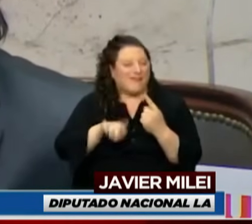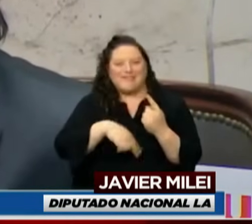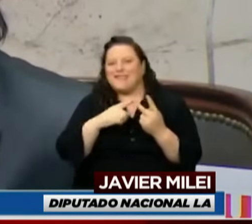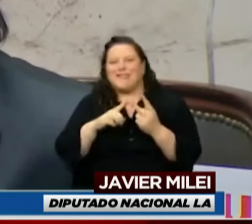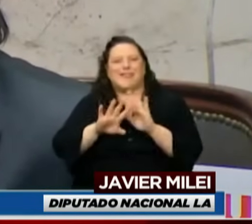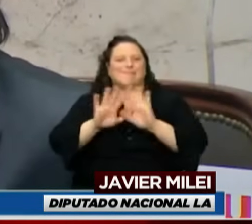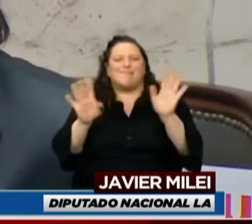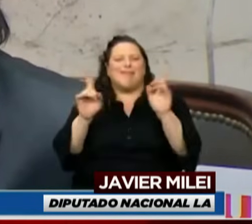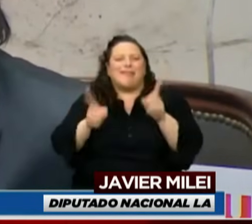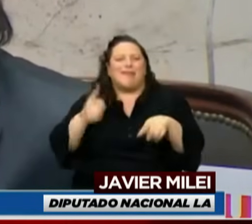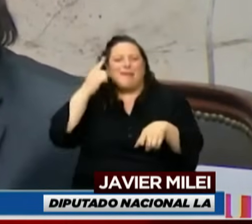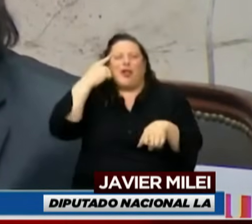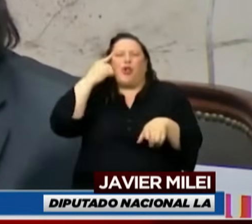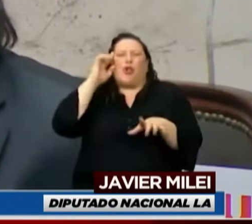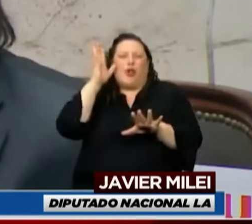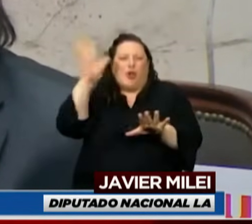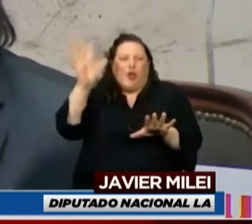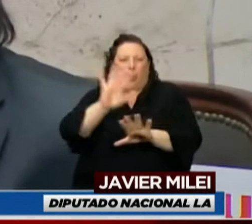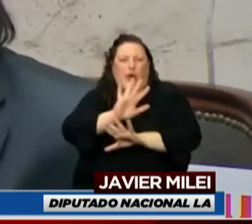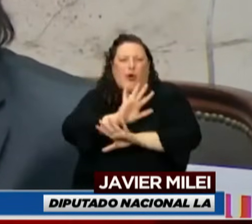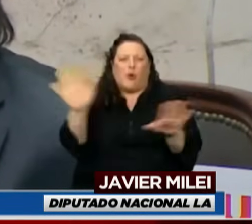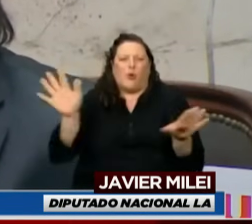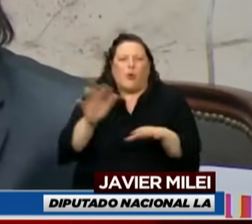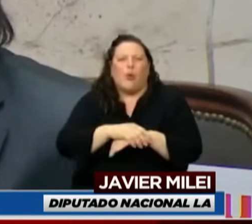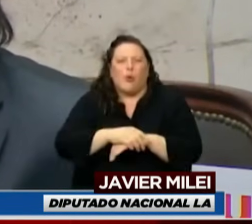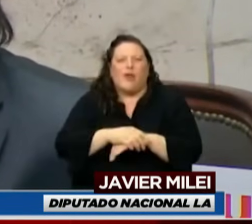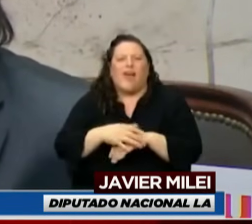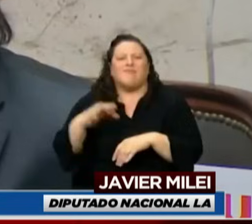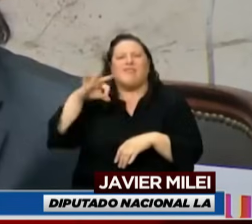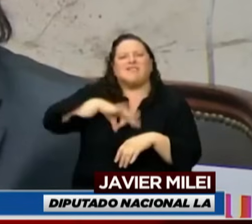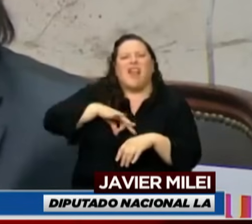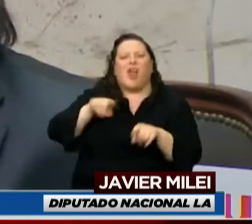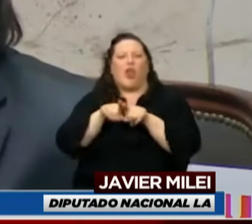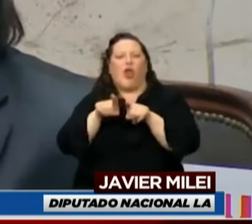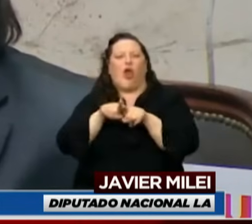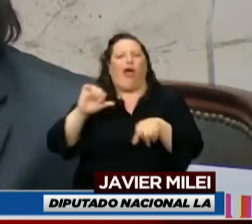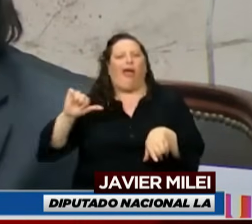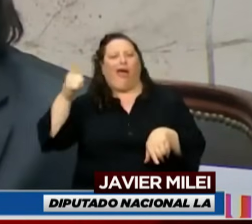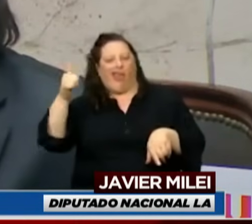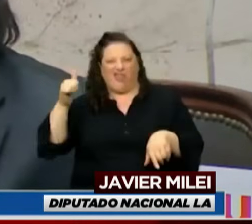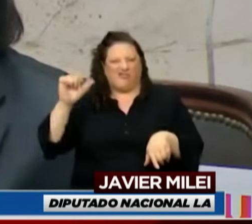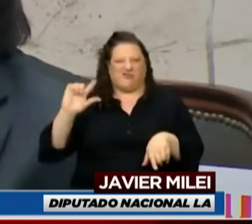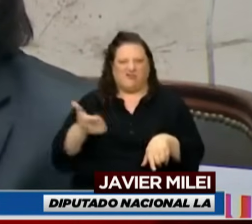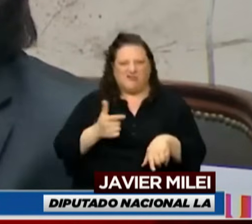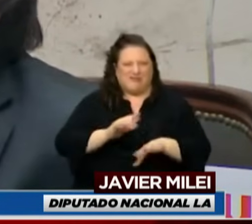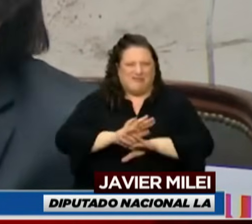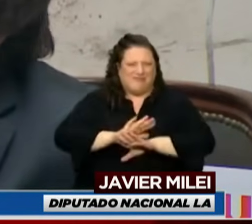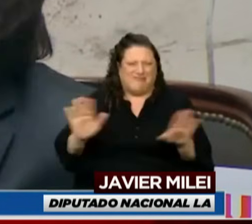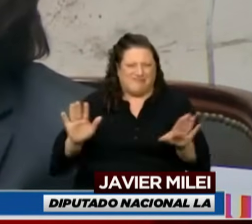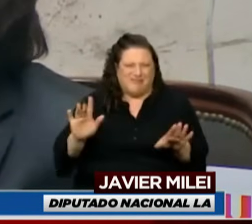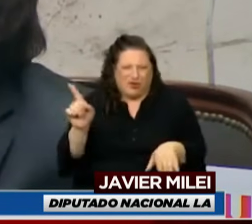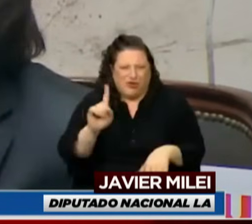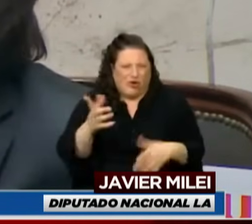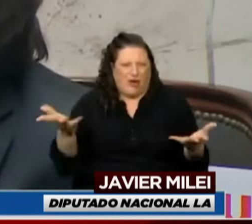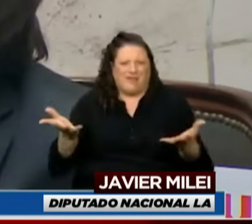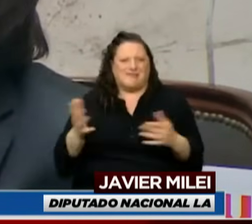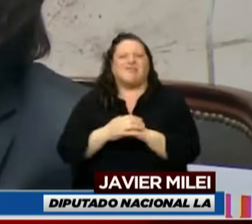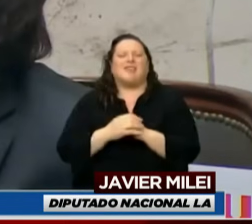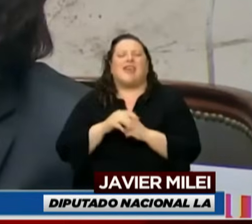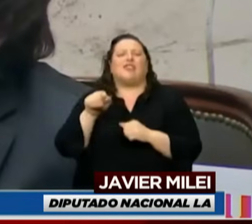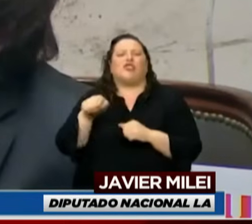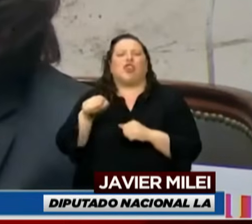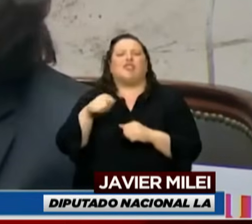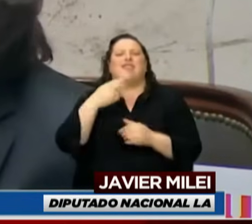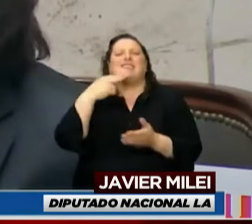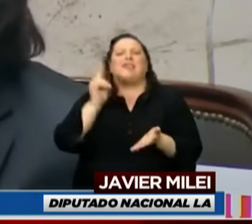descomunal de tratar al salario como ganancia, lo cual es un delirio total y por lo tanto, digamos, o sea, este impuesto